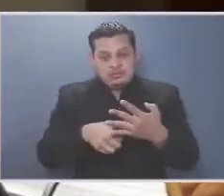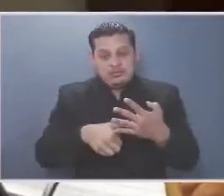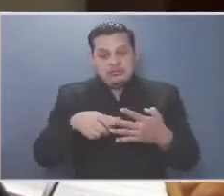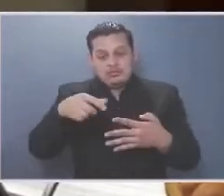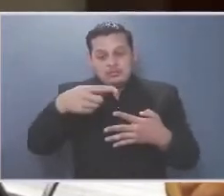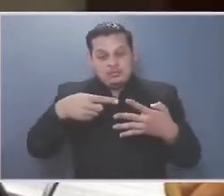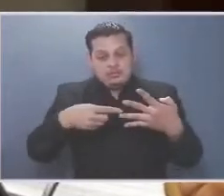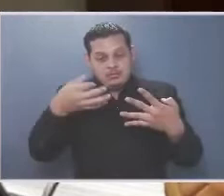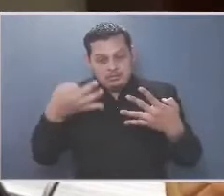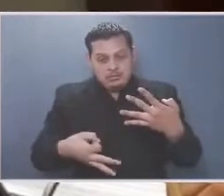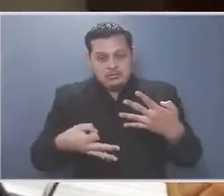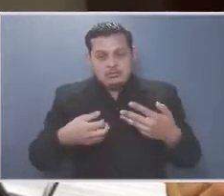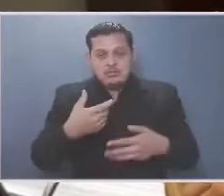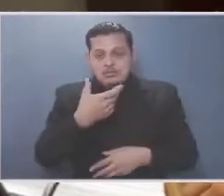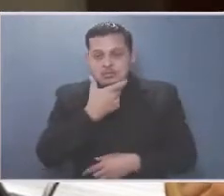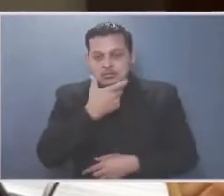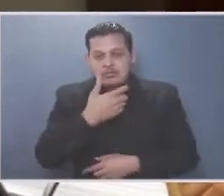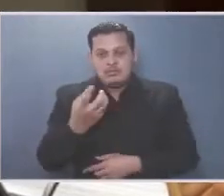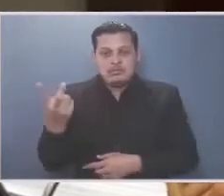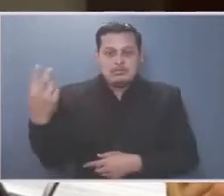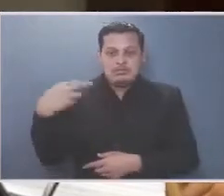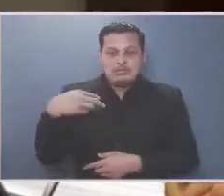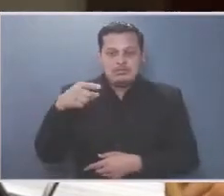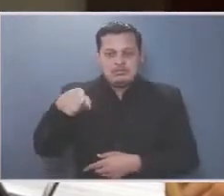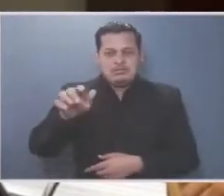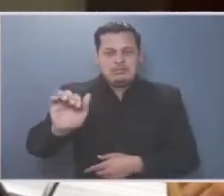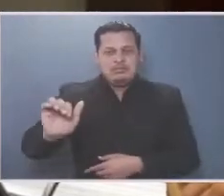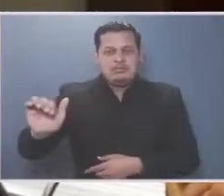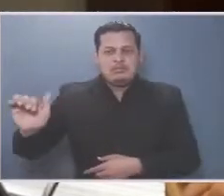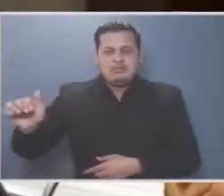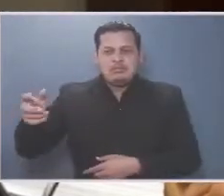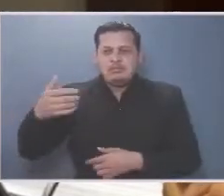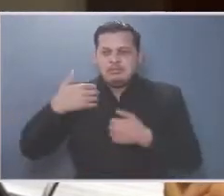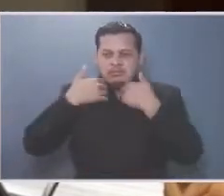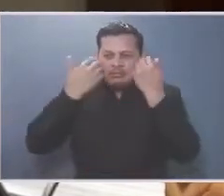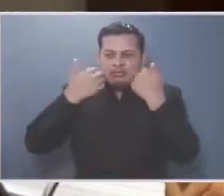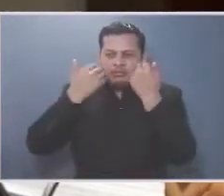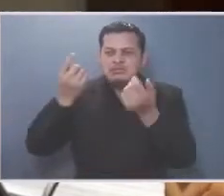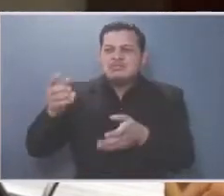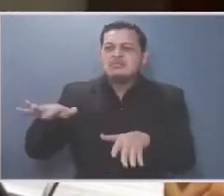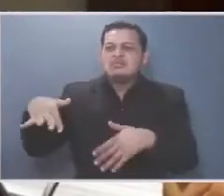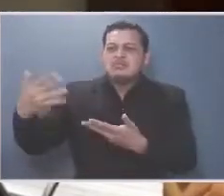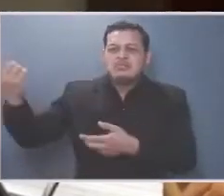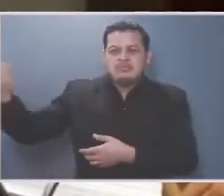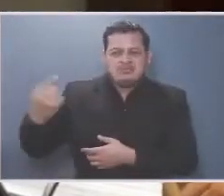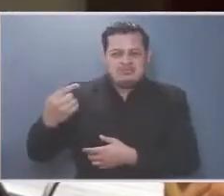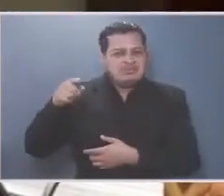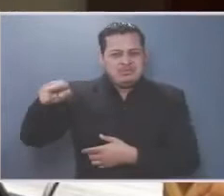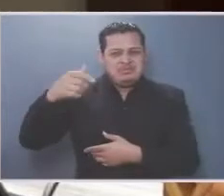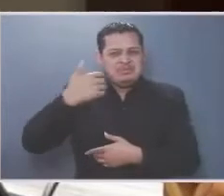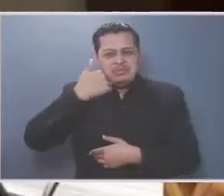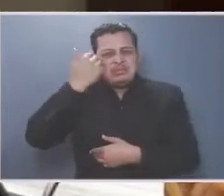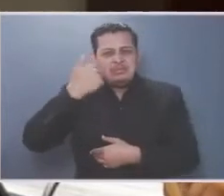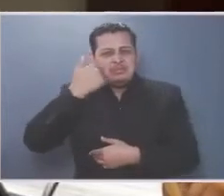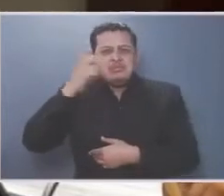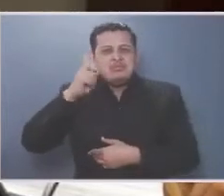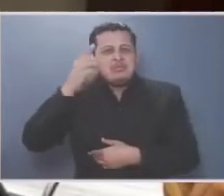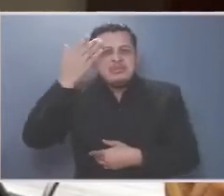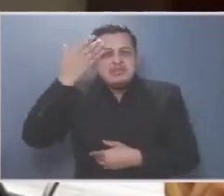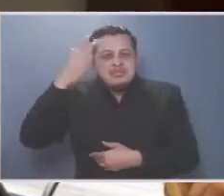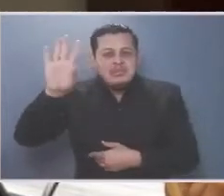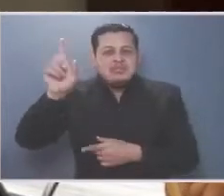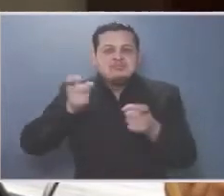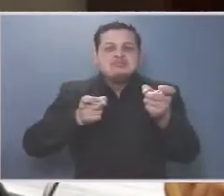entramos de manifestaron a que vienen esos niños están muy jóvenes no van a